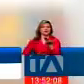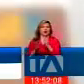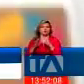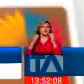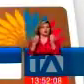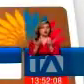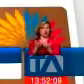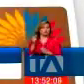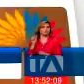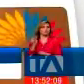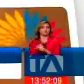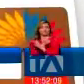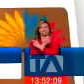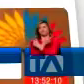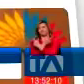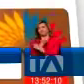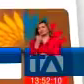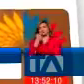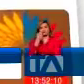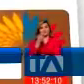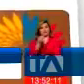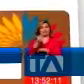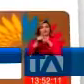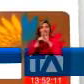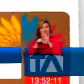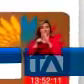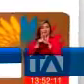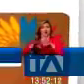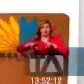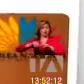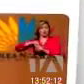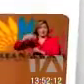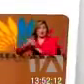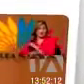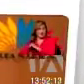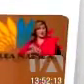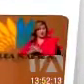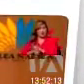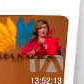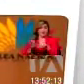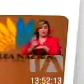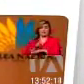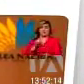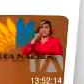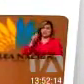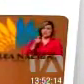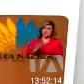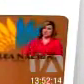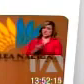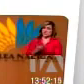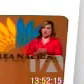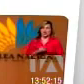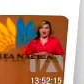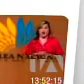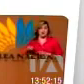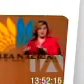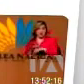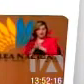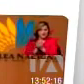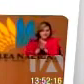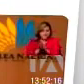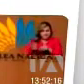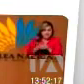quien además en su cuenta de Twitter dijo: "La ley de extinción de dominio es un clamor nacional. No permitiré maniobra alguna de ningún